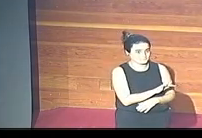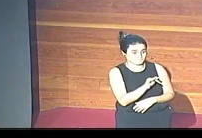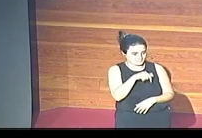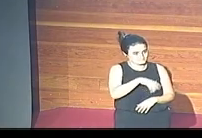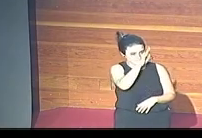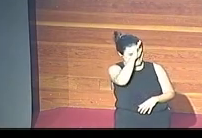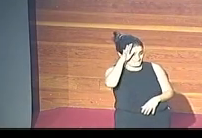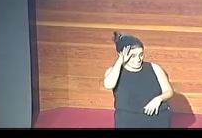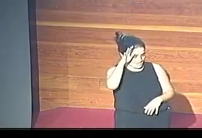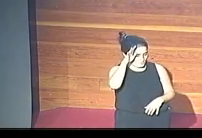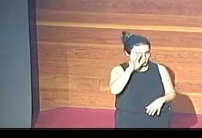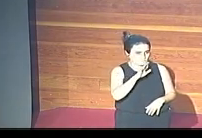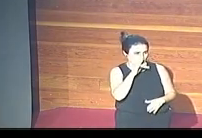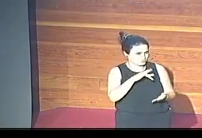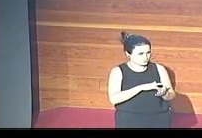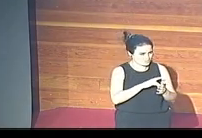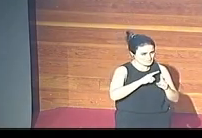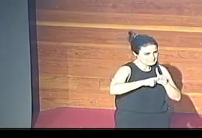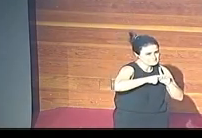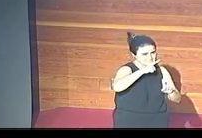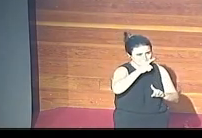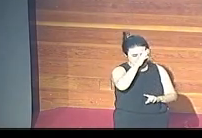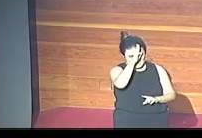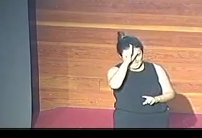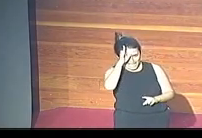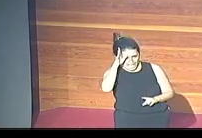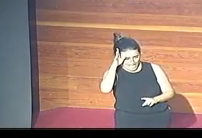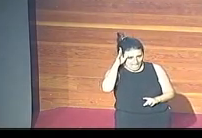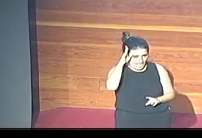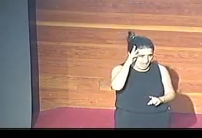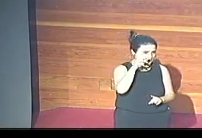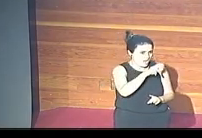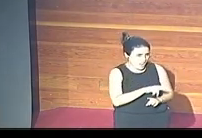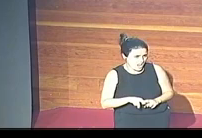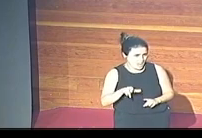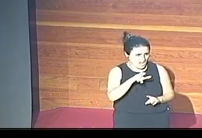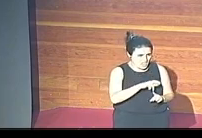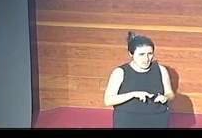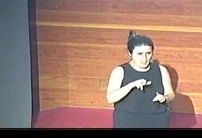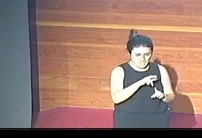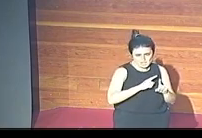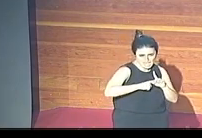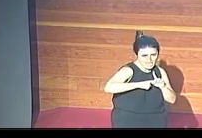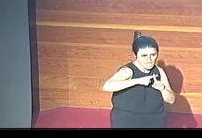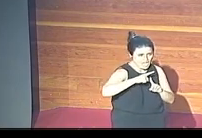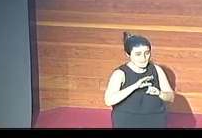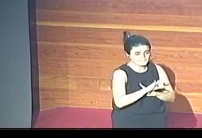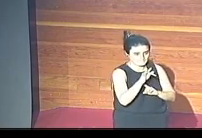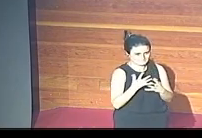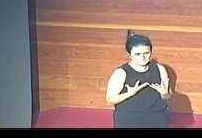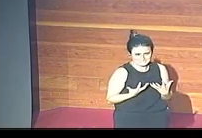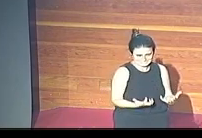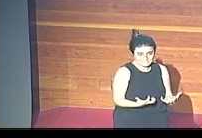verano con unas olas de calor consecutivas mucho más intensas y frecuentes y con una sequía que es